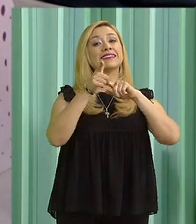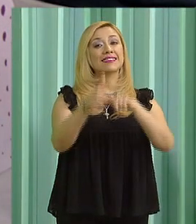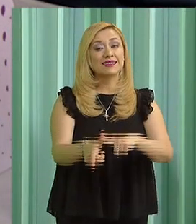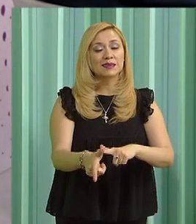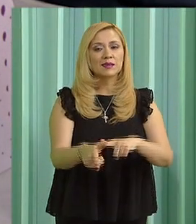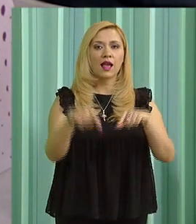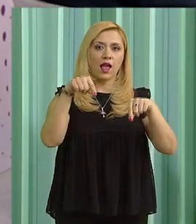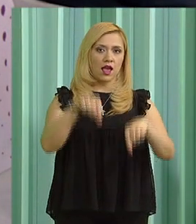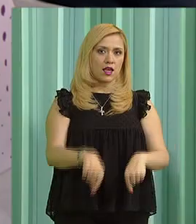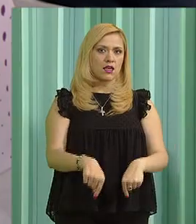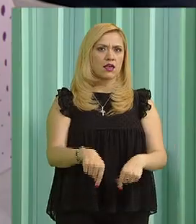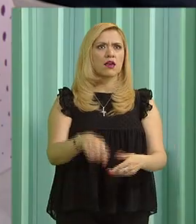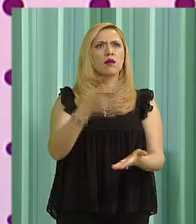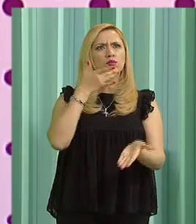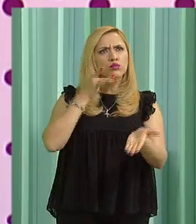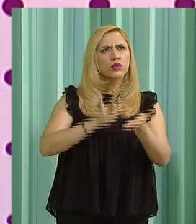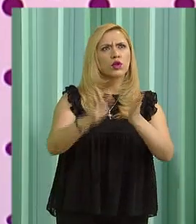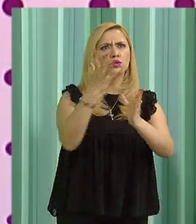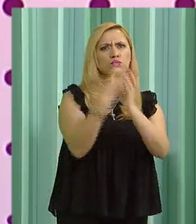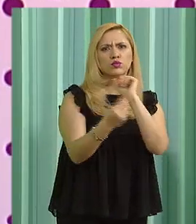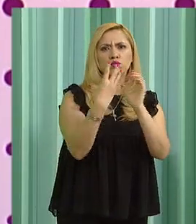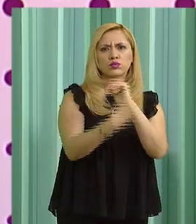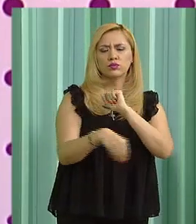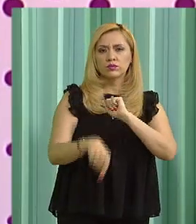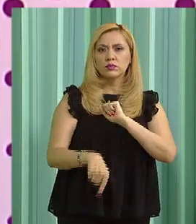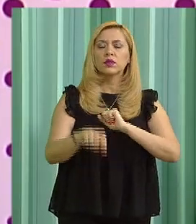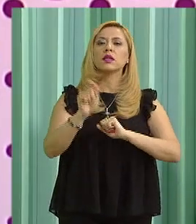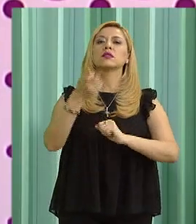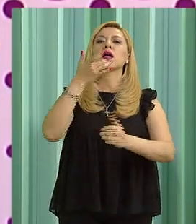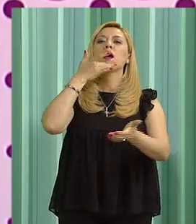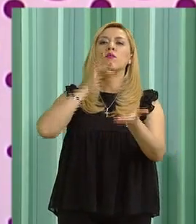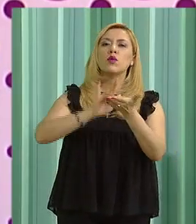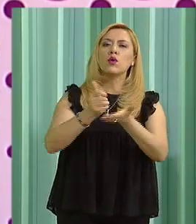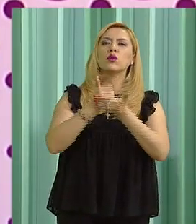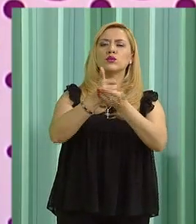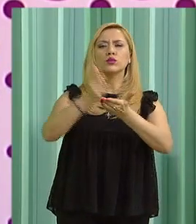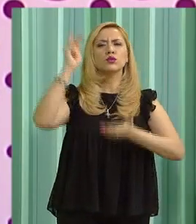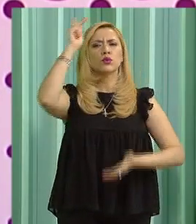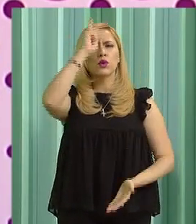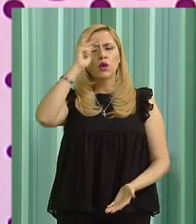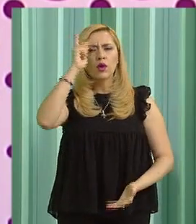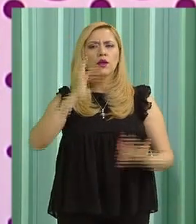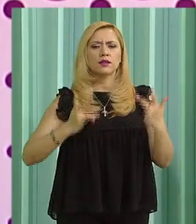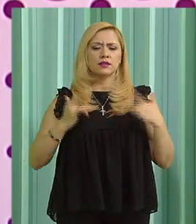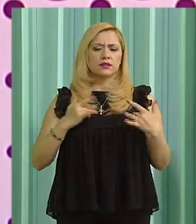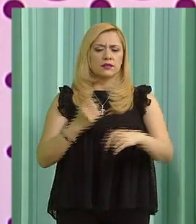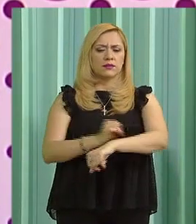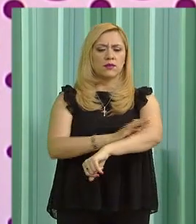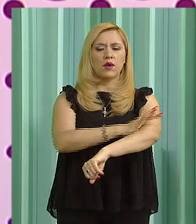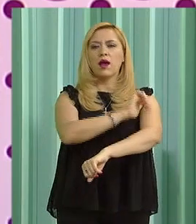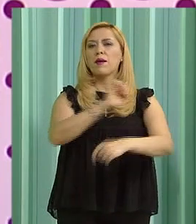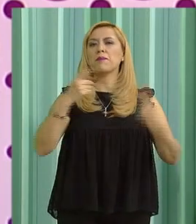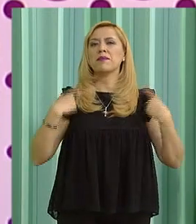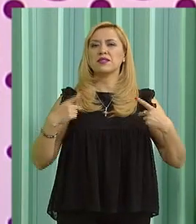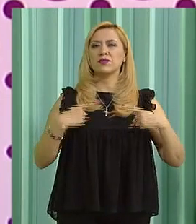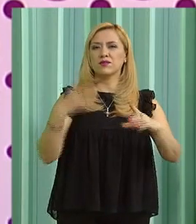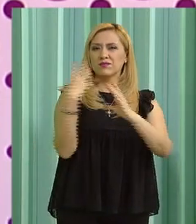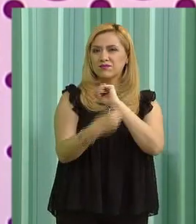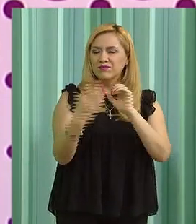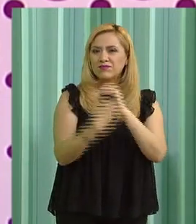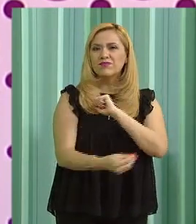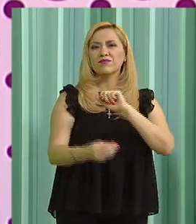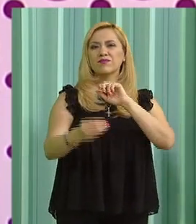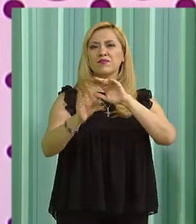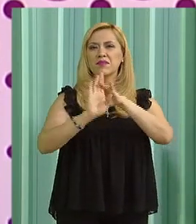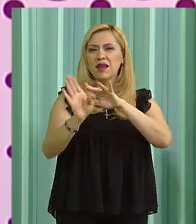Continuamos Con los Refugiados abordando el tema del apoyo psicológico y emocional para población refugiada, población